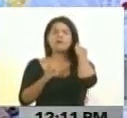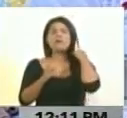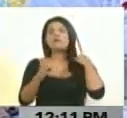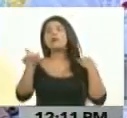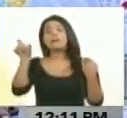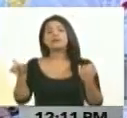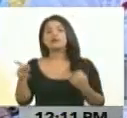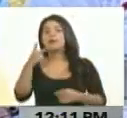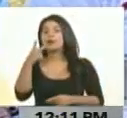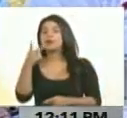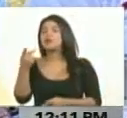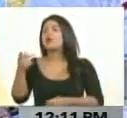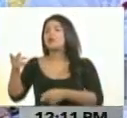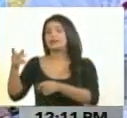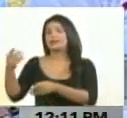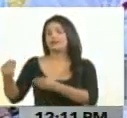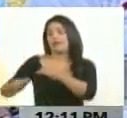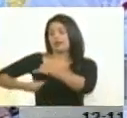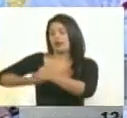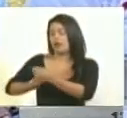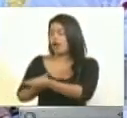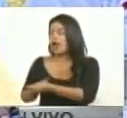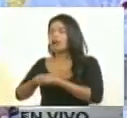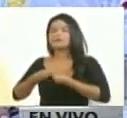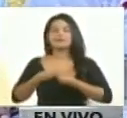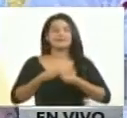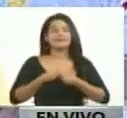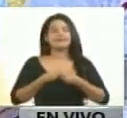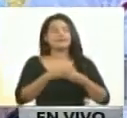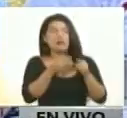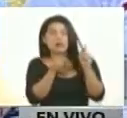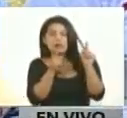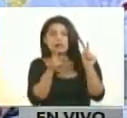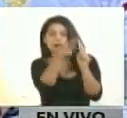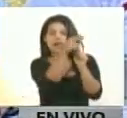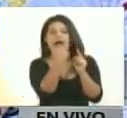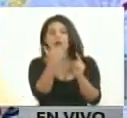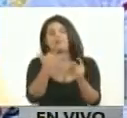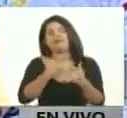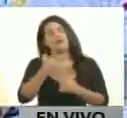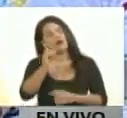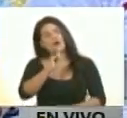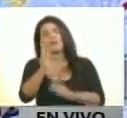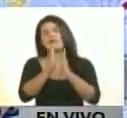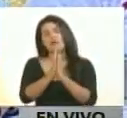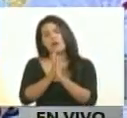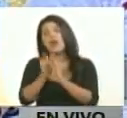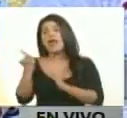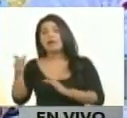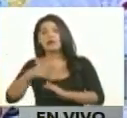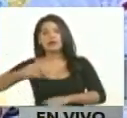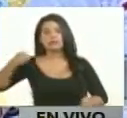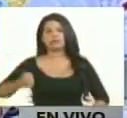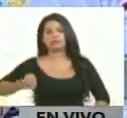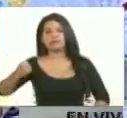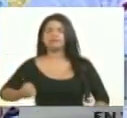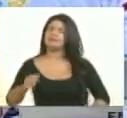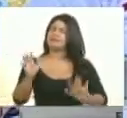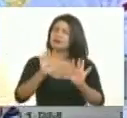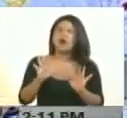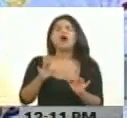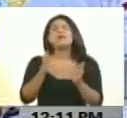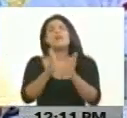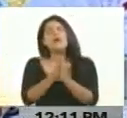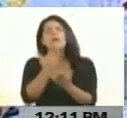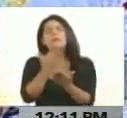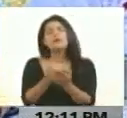políticos, a alguna politiquería que quieren hacer, montarse en el poder de una forma, si se quiere, por la fuerza, están exponiendo su vida.